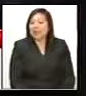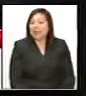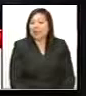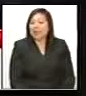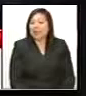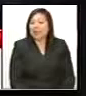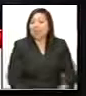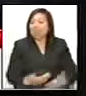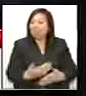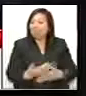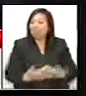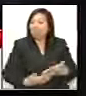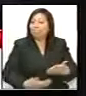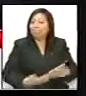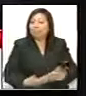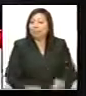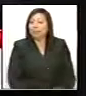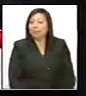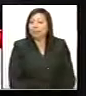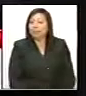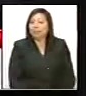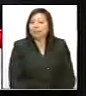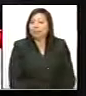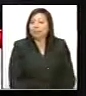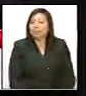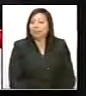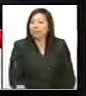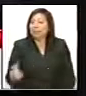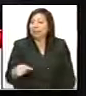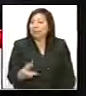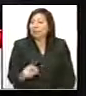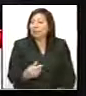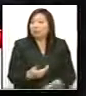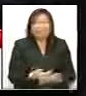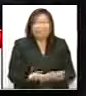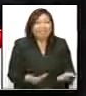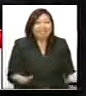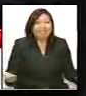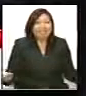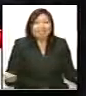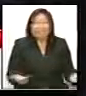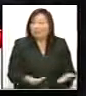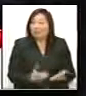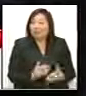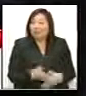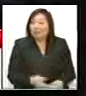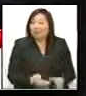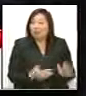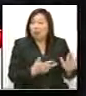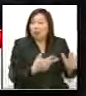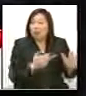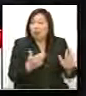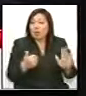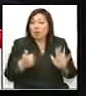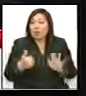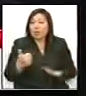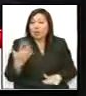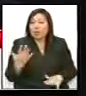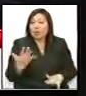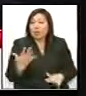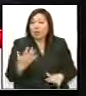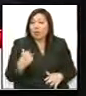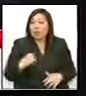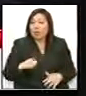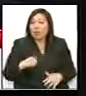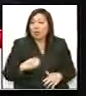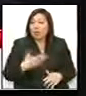de las listas de los padrones nominales. Se han llegado y no tienen la clave. Entonces, hemos ido a 865 ya municipios